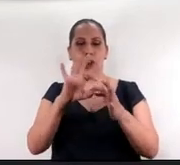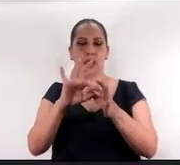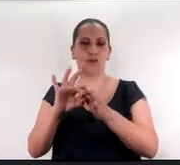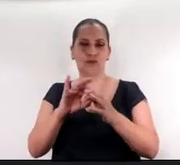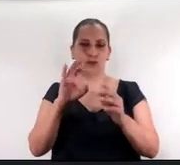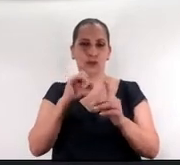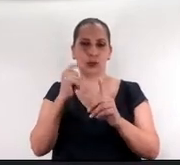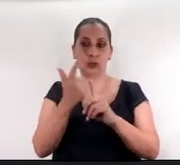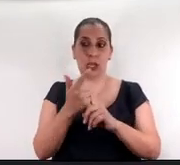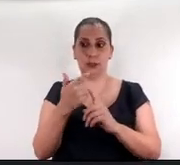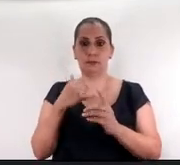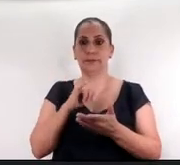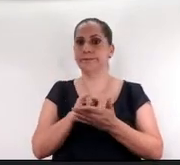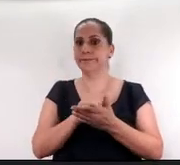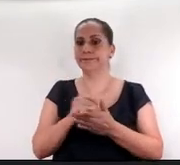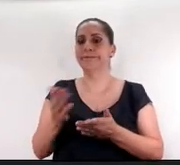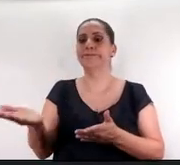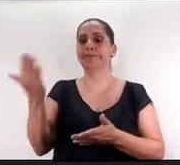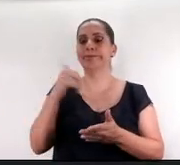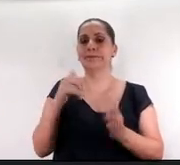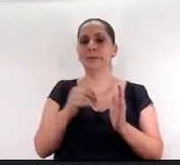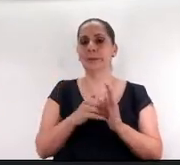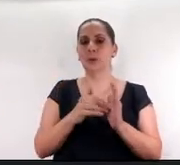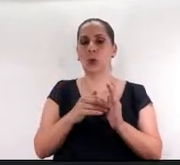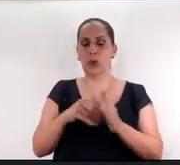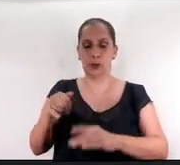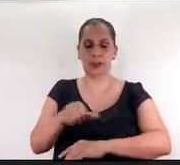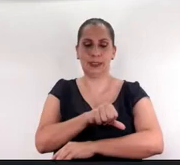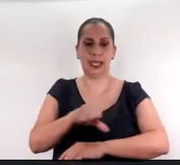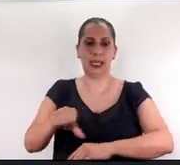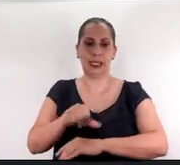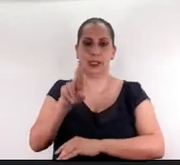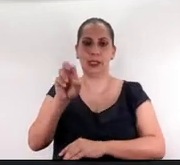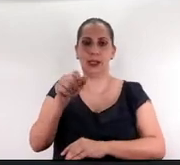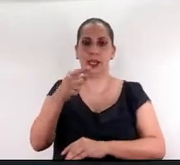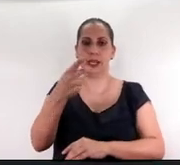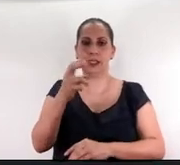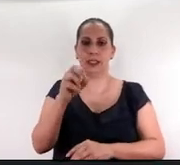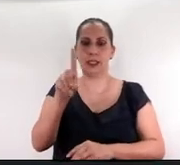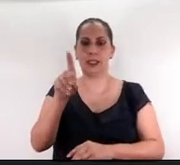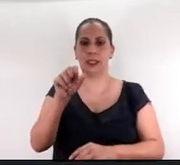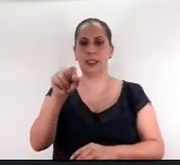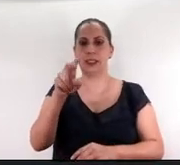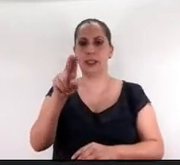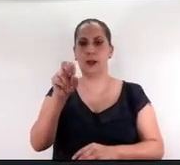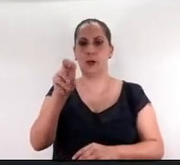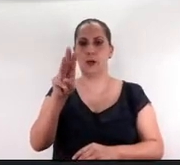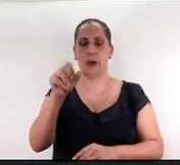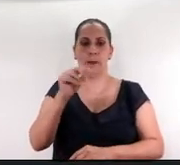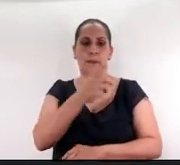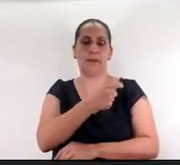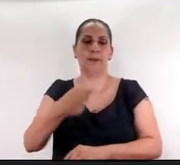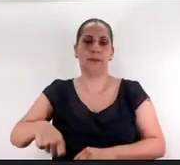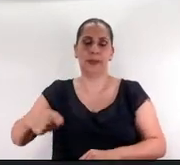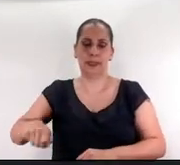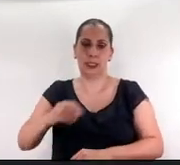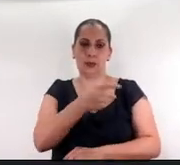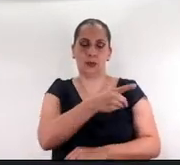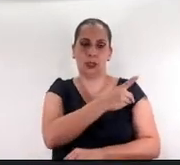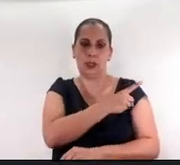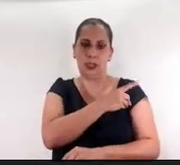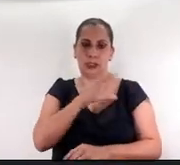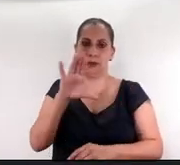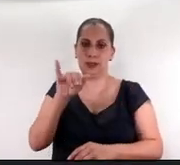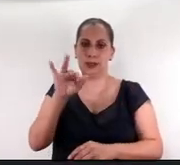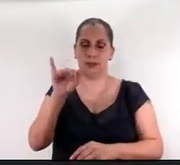esto invito ahora a subir nuevamente al escenario al arquitecto Rashid Sauma Ruiz, presidente de la Junta Directiva General del CEFIAN, para